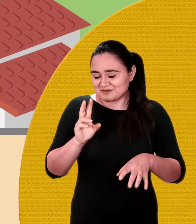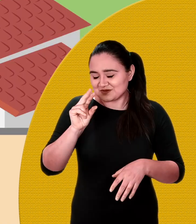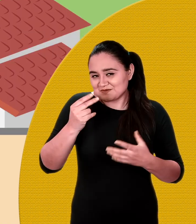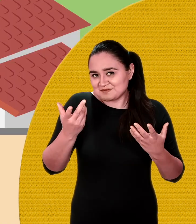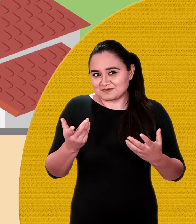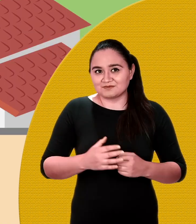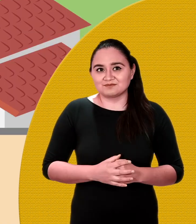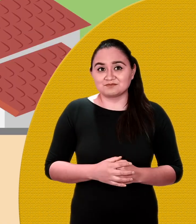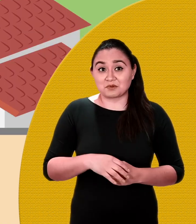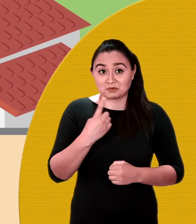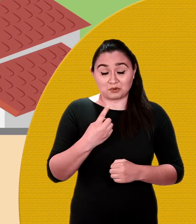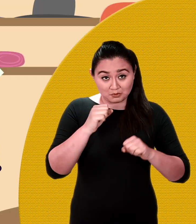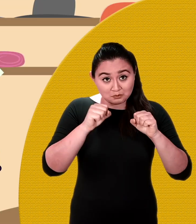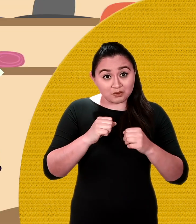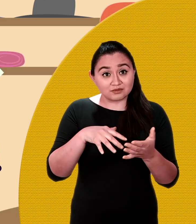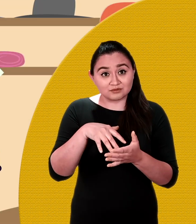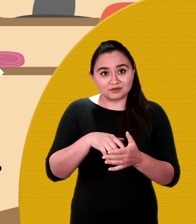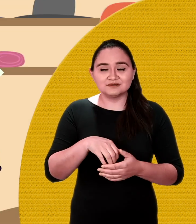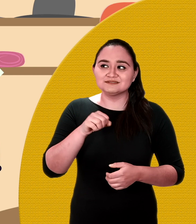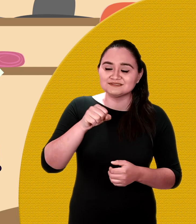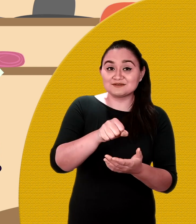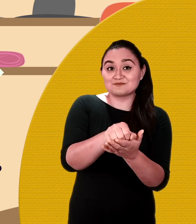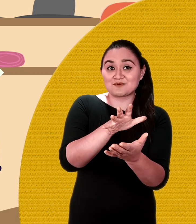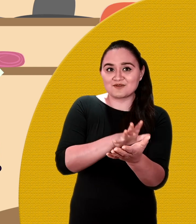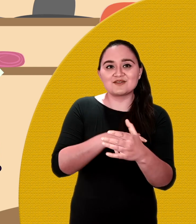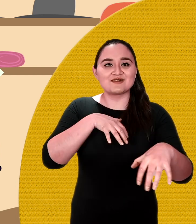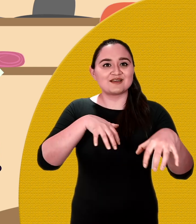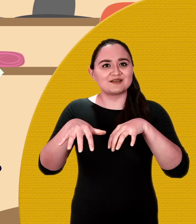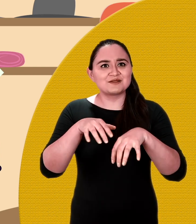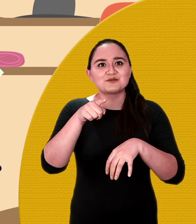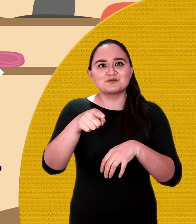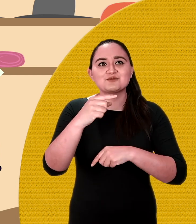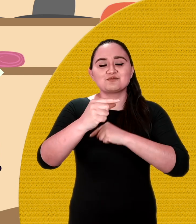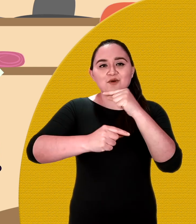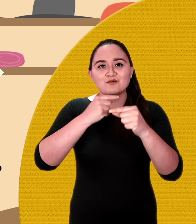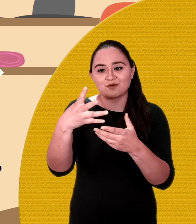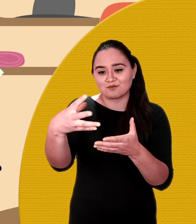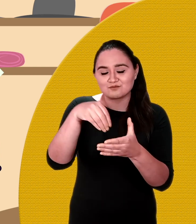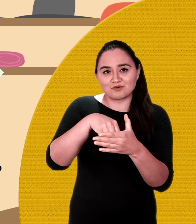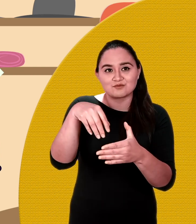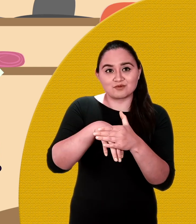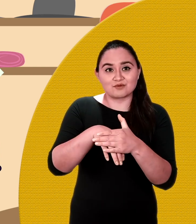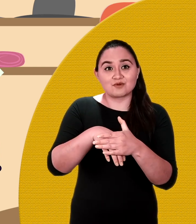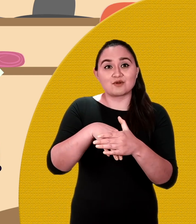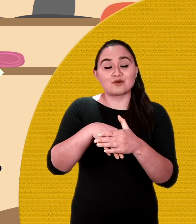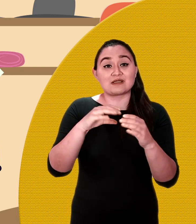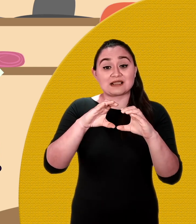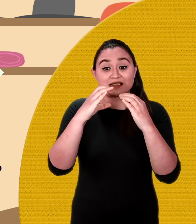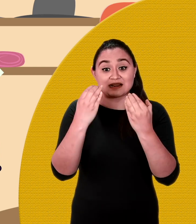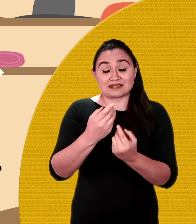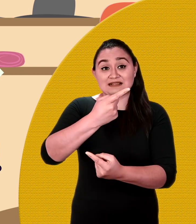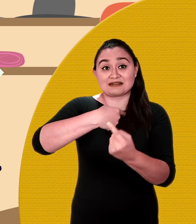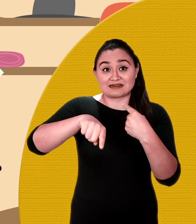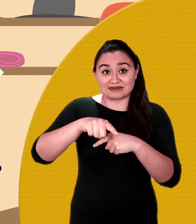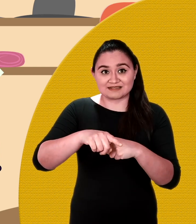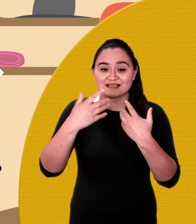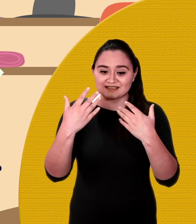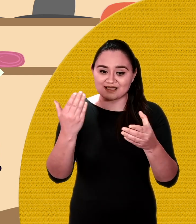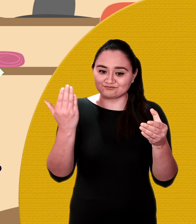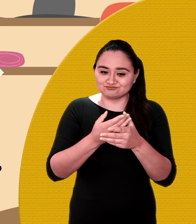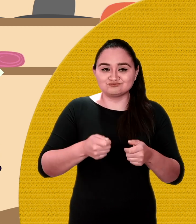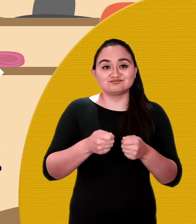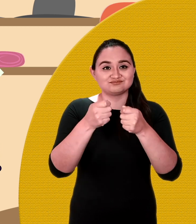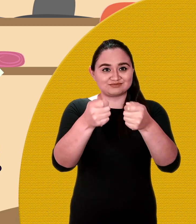sea que solito puedes estudiar. Sí, son proyectos con actividades que vas reuniendo para presentarlas cuando nos volvamos a ver en el